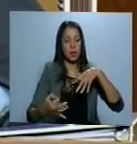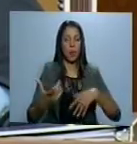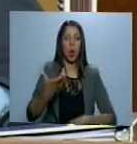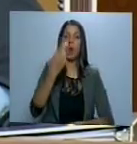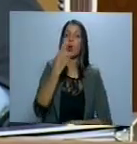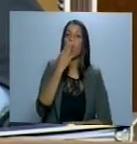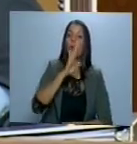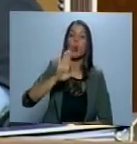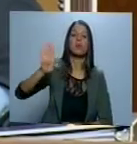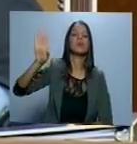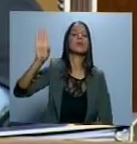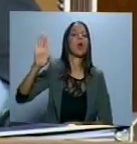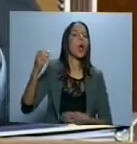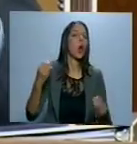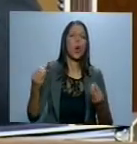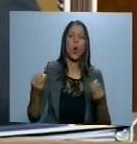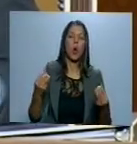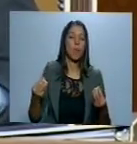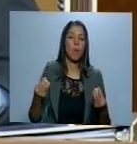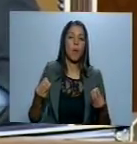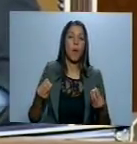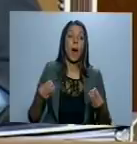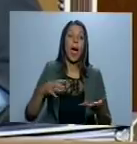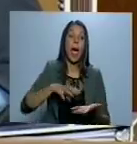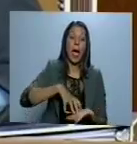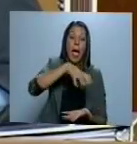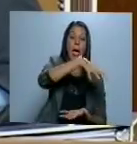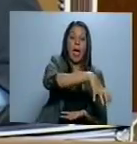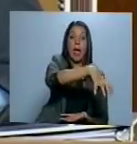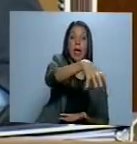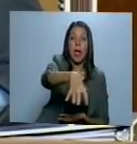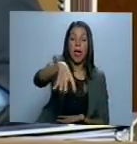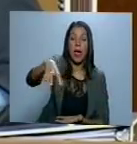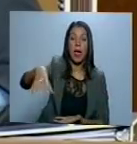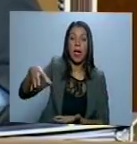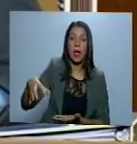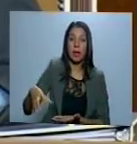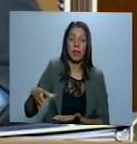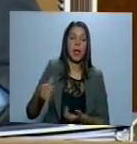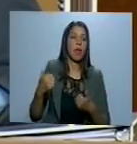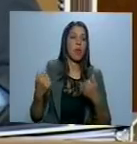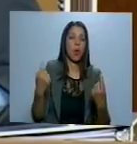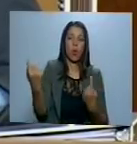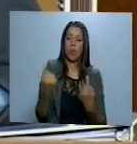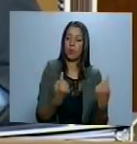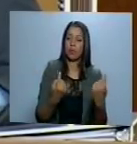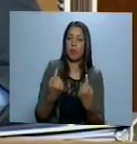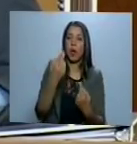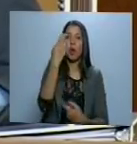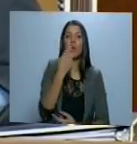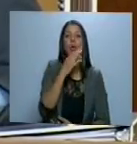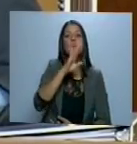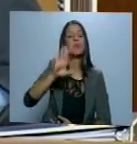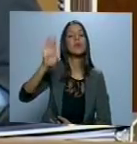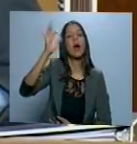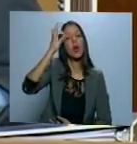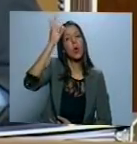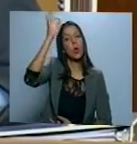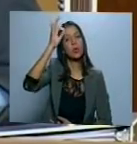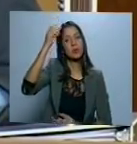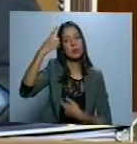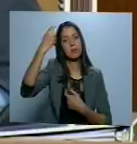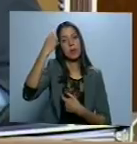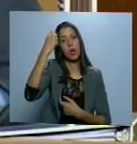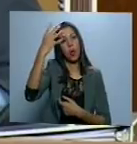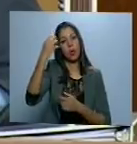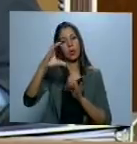de forma conjunta en cada estado ante las y los constituyentes delegados a tales